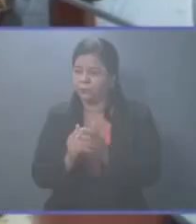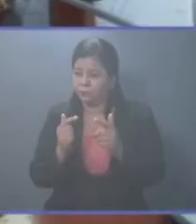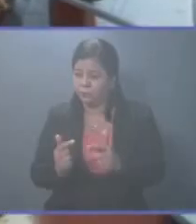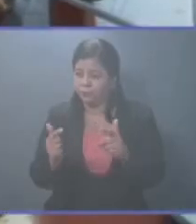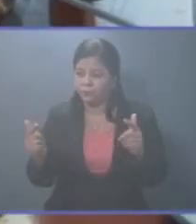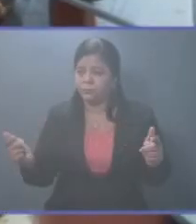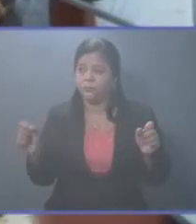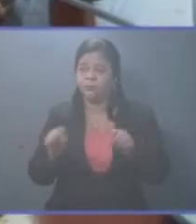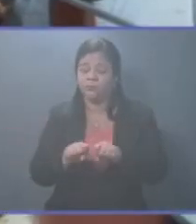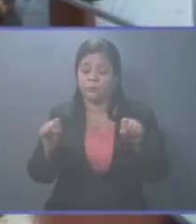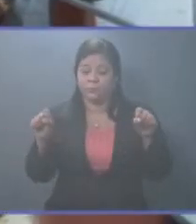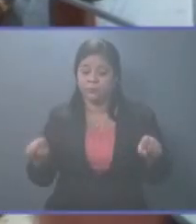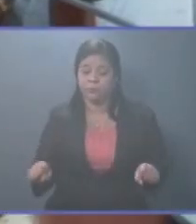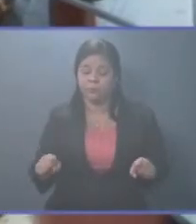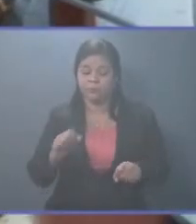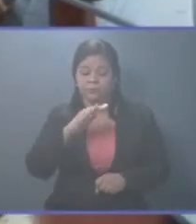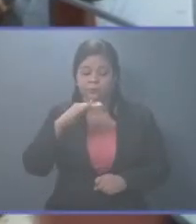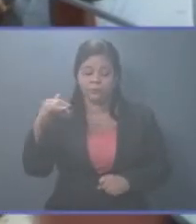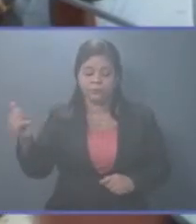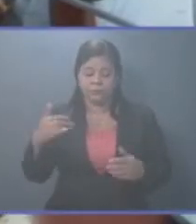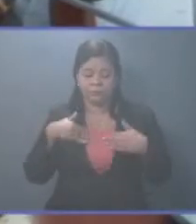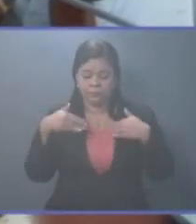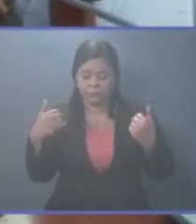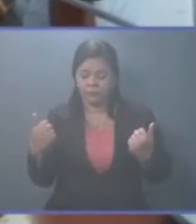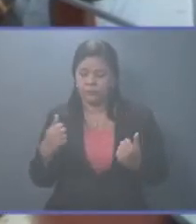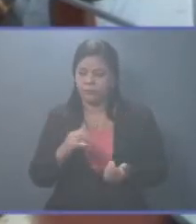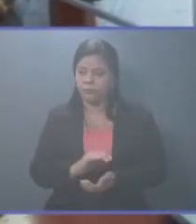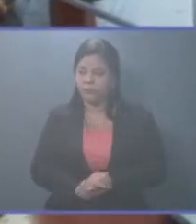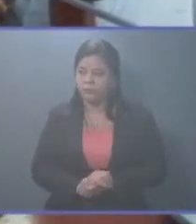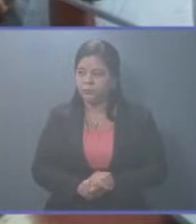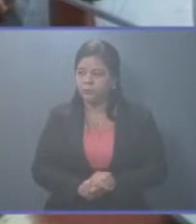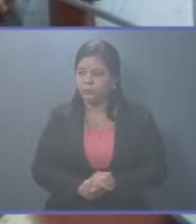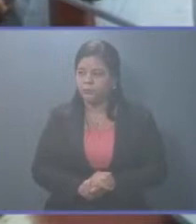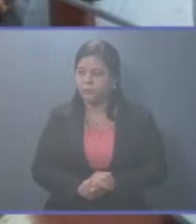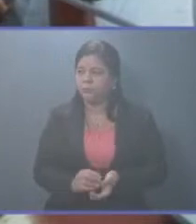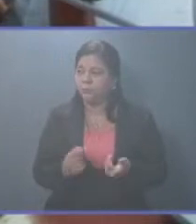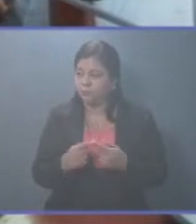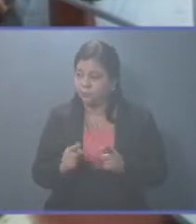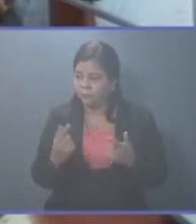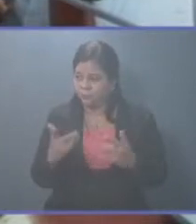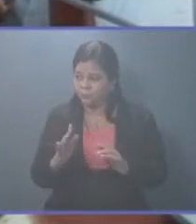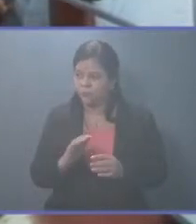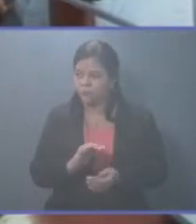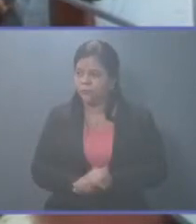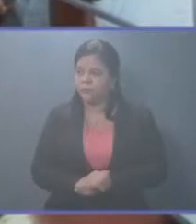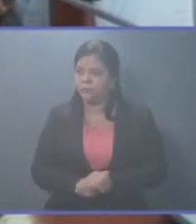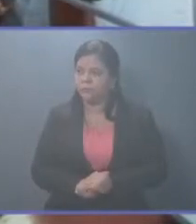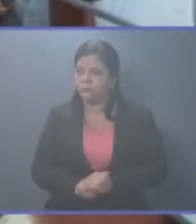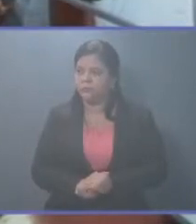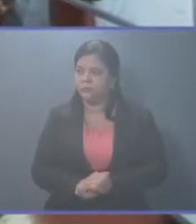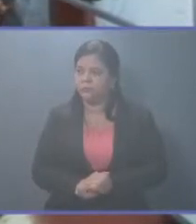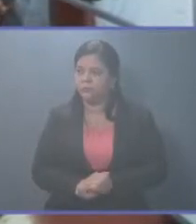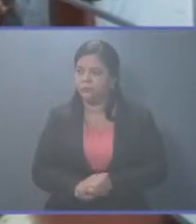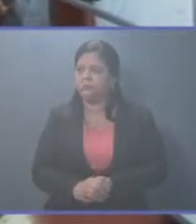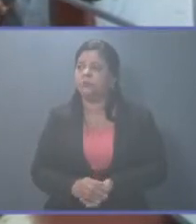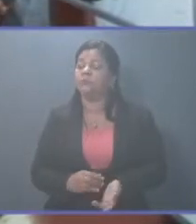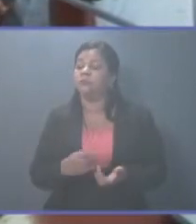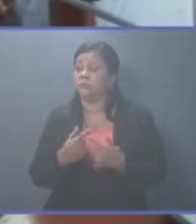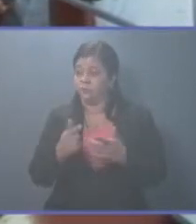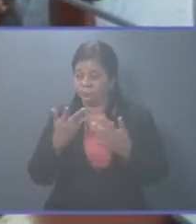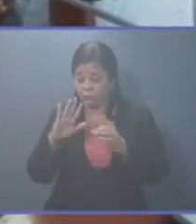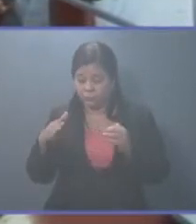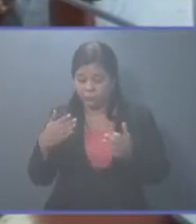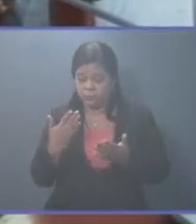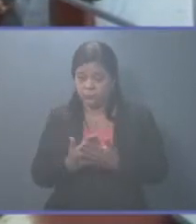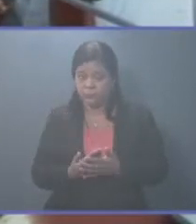el Sistema Nacional de Salud. Y es que aquí casi todos somos ignorantes del